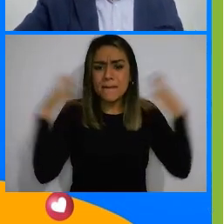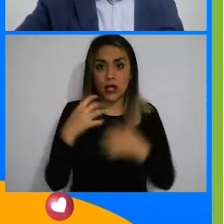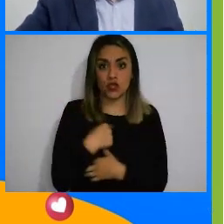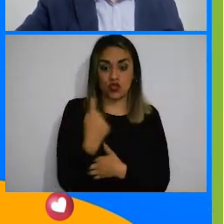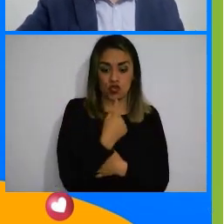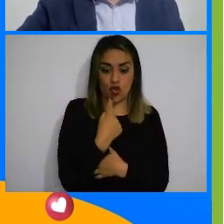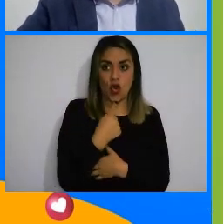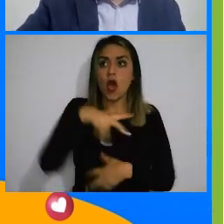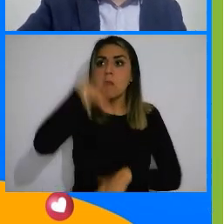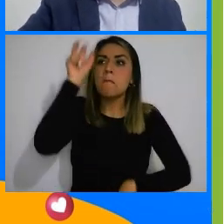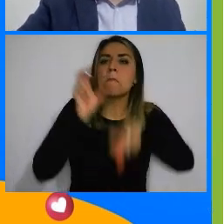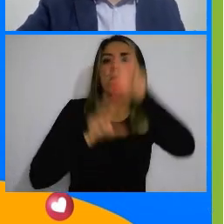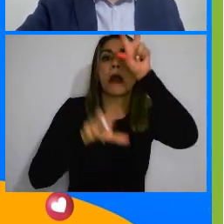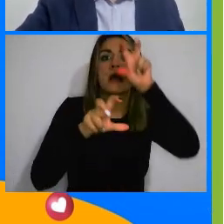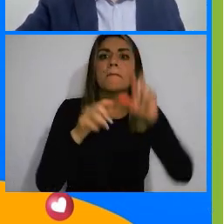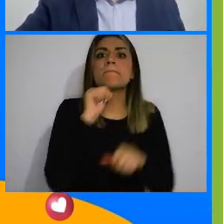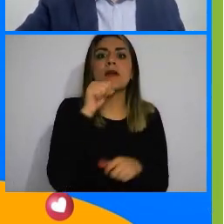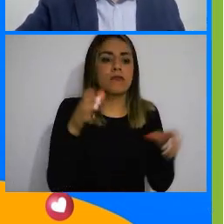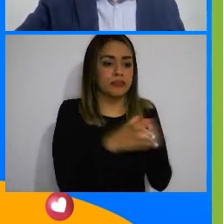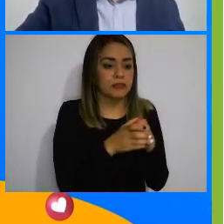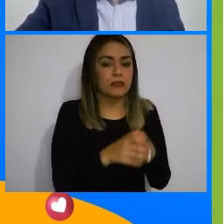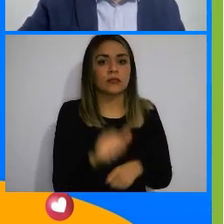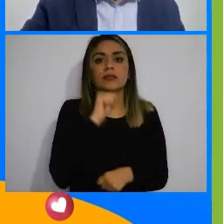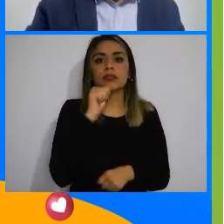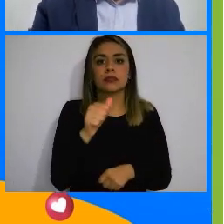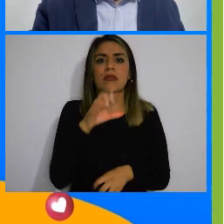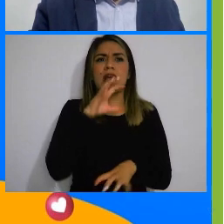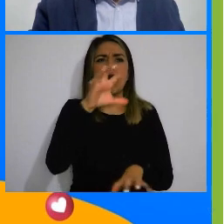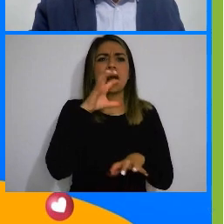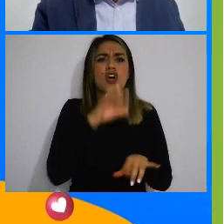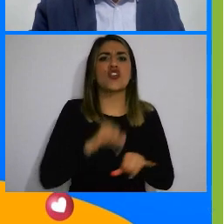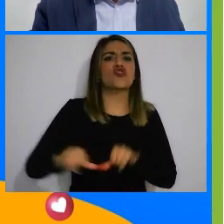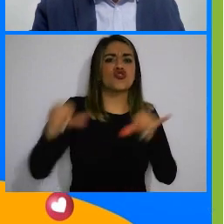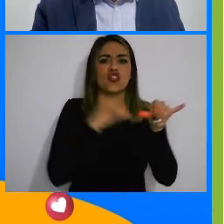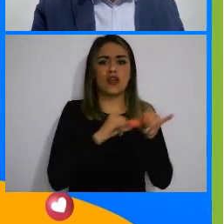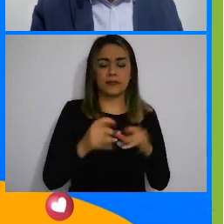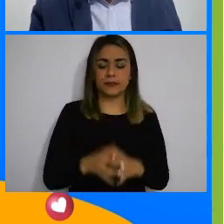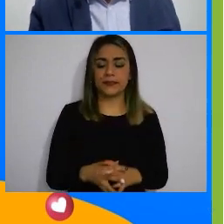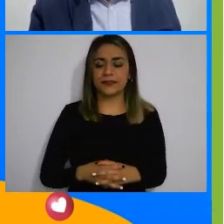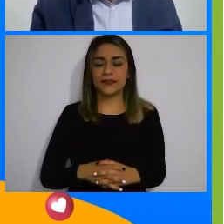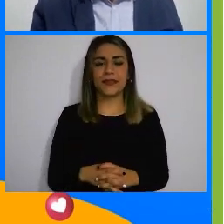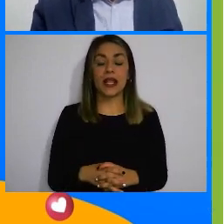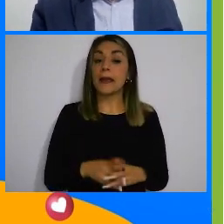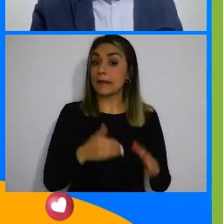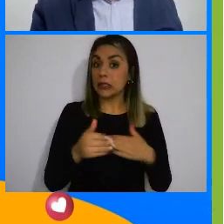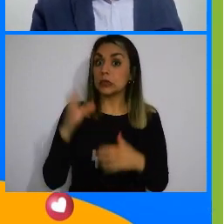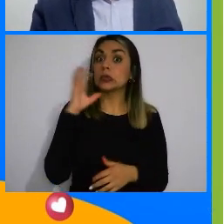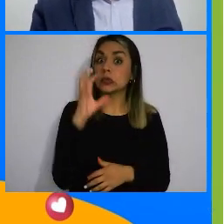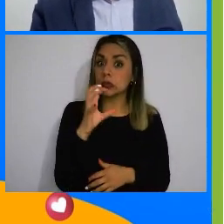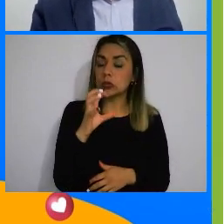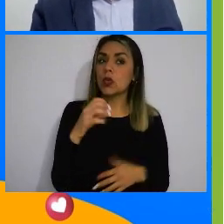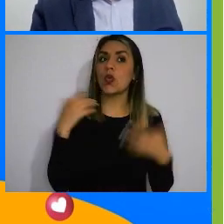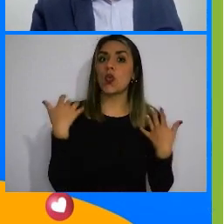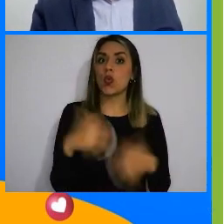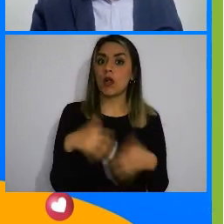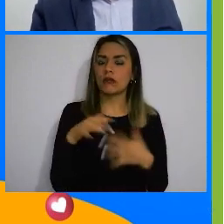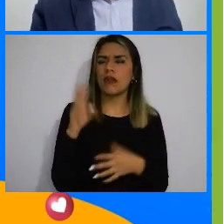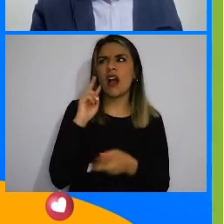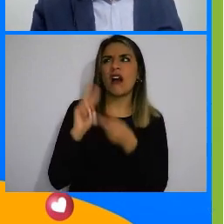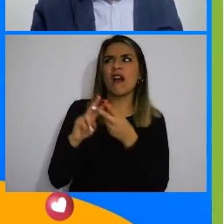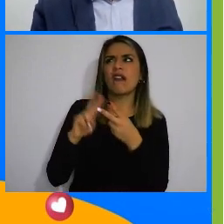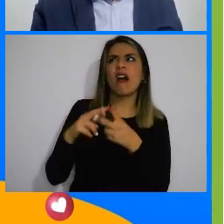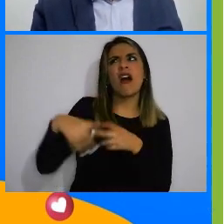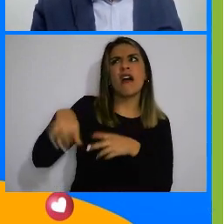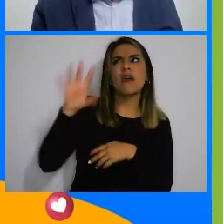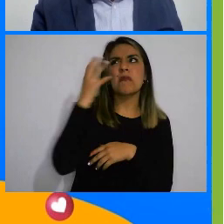en manada, imagínense la bulla. Es como todo gritando al mismo tiempo. Pero un ruido que después de que uno ya lo conoce, hasta le